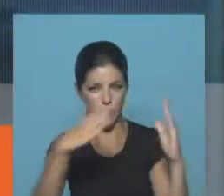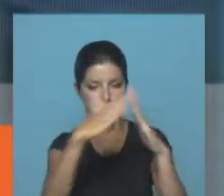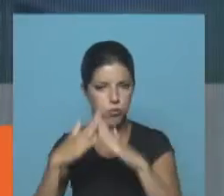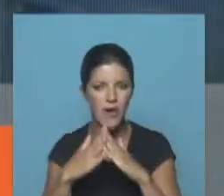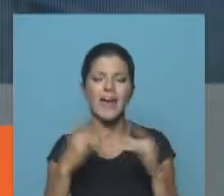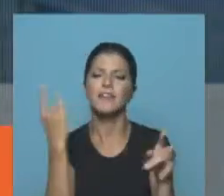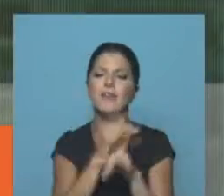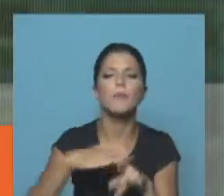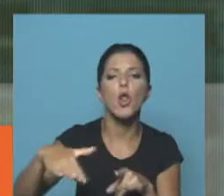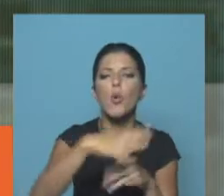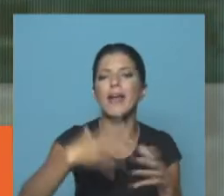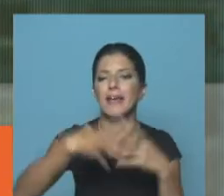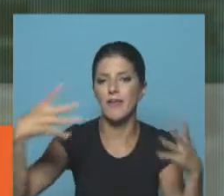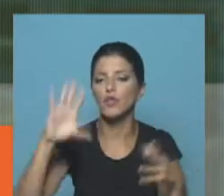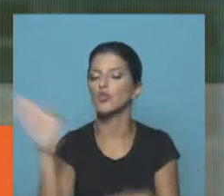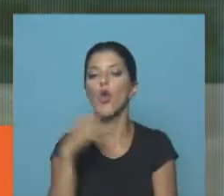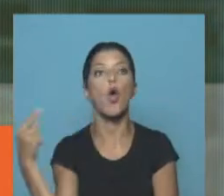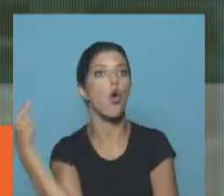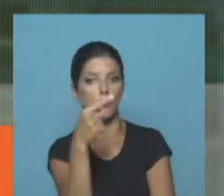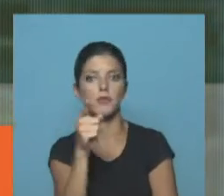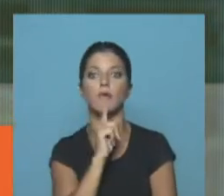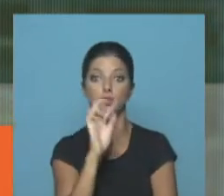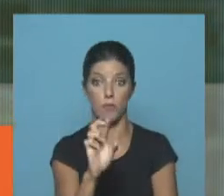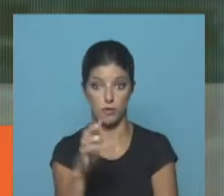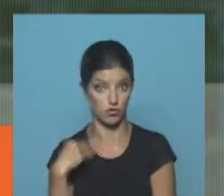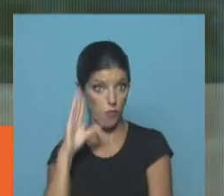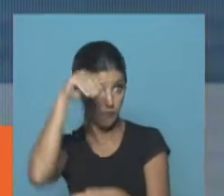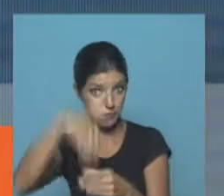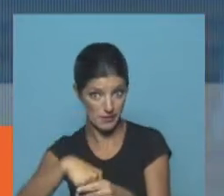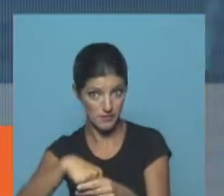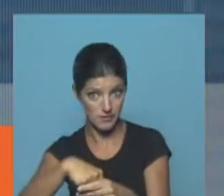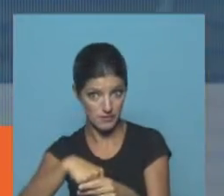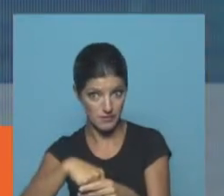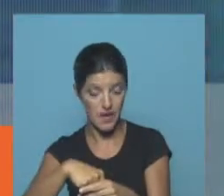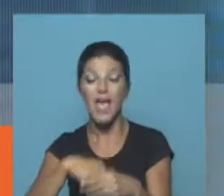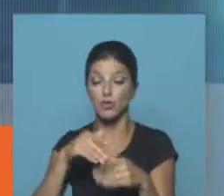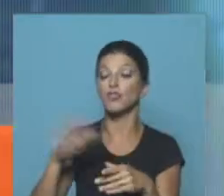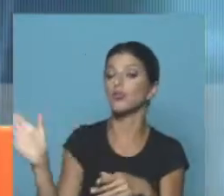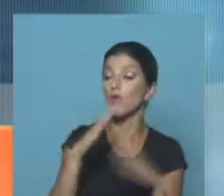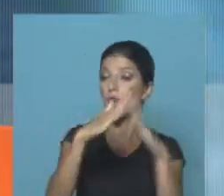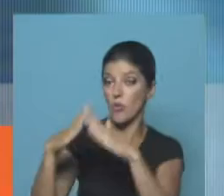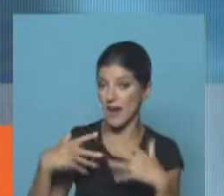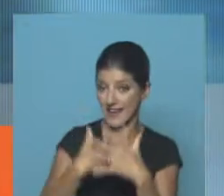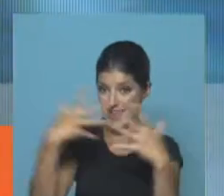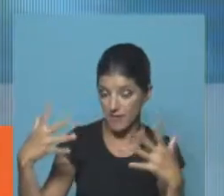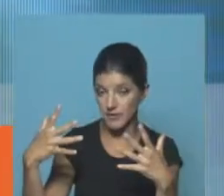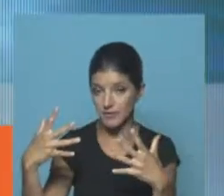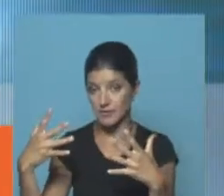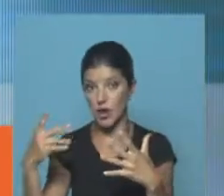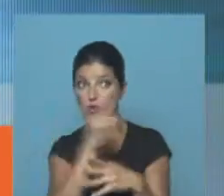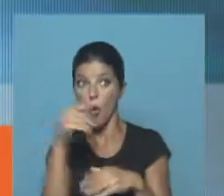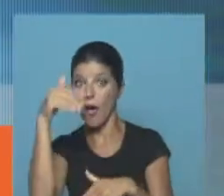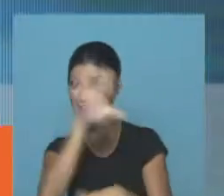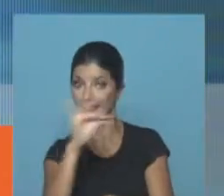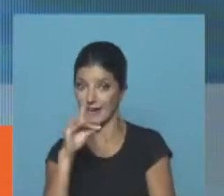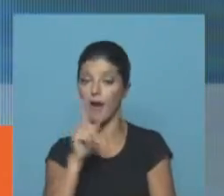grandes votaron en contra de Trump, todas, y yo soy parte de eso. Entonces, todos los que vivimos en una ciudad grande y que no votamos por Trump,